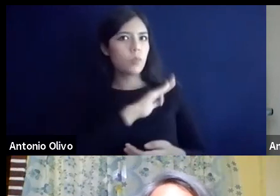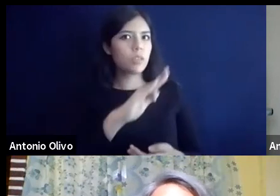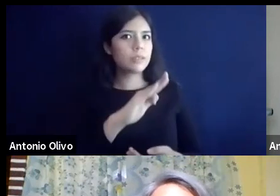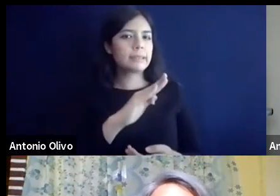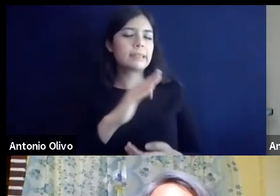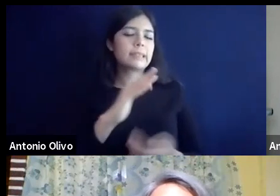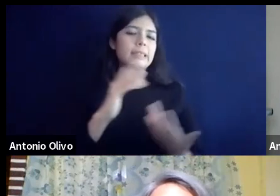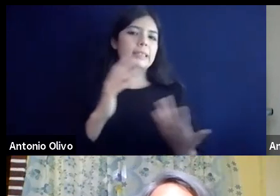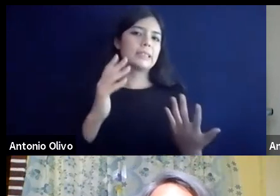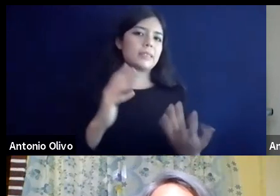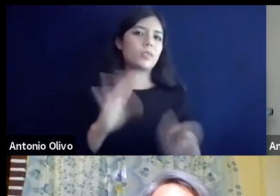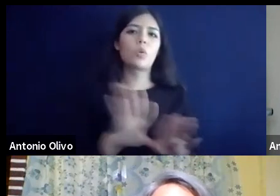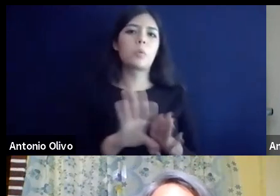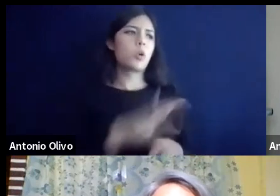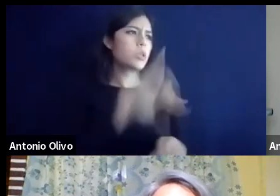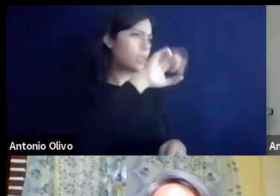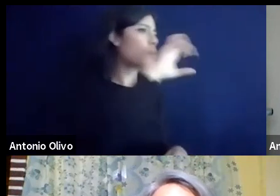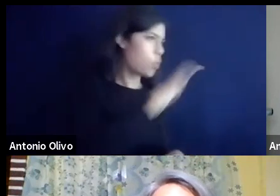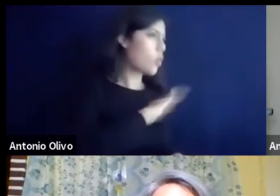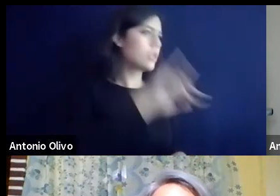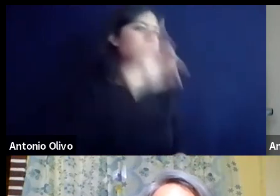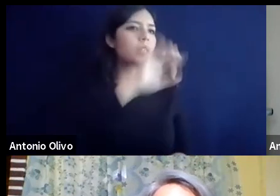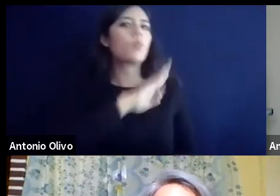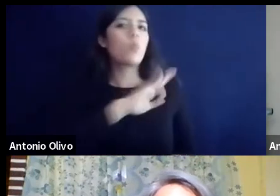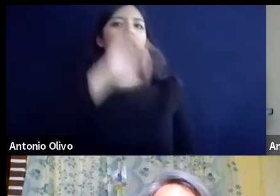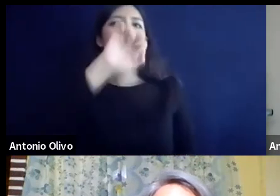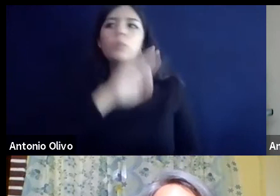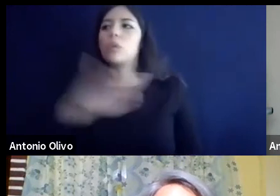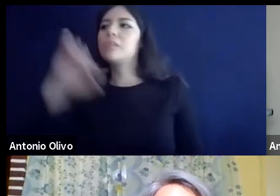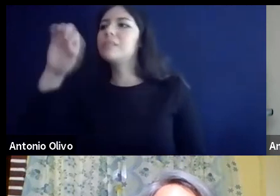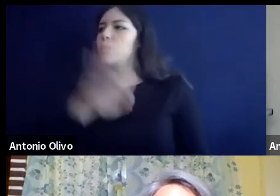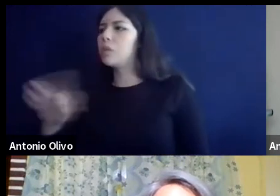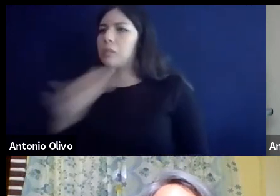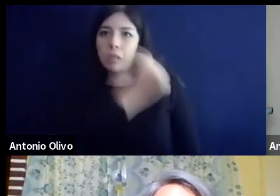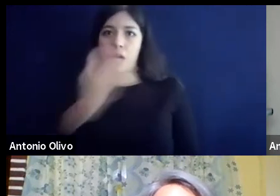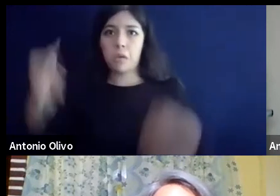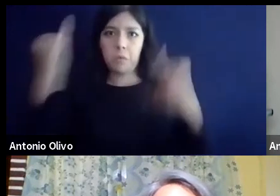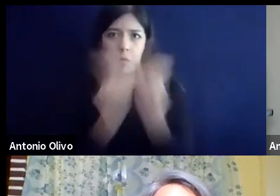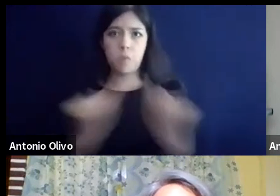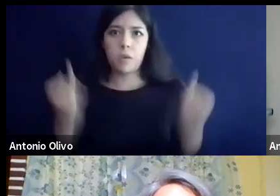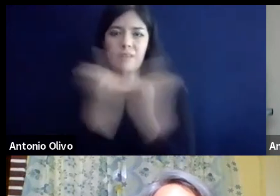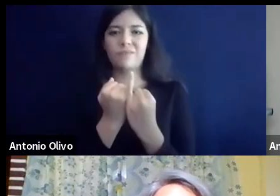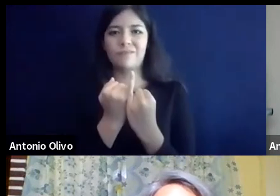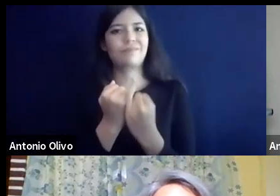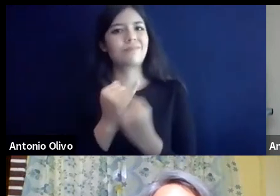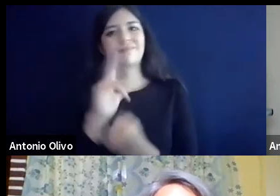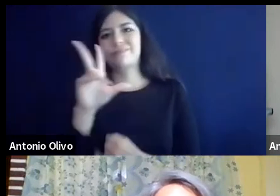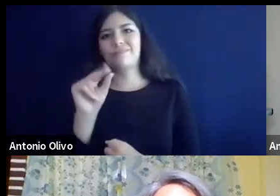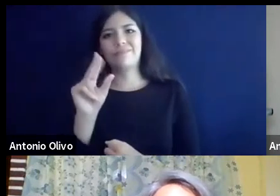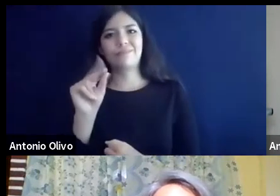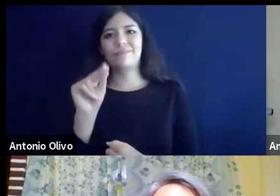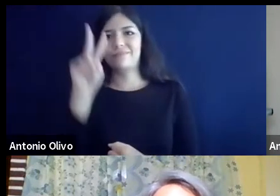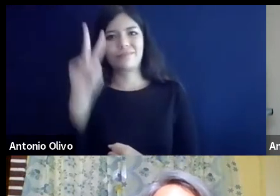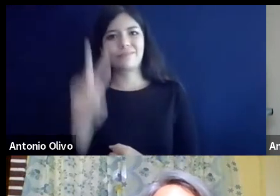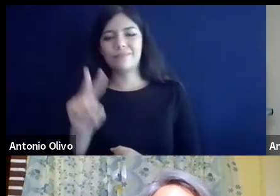ir con la gente dándole esperanzas, porque eso va a ocasionar una frustración y una impotencia que, ¿sabes quién la va a